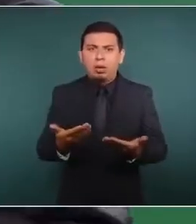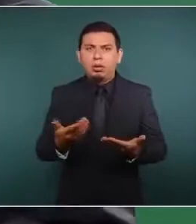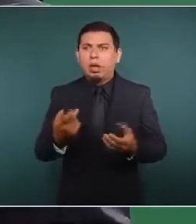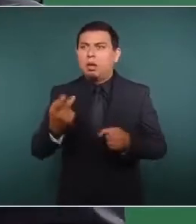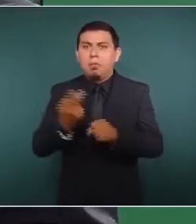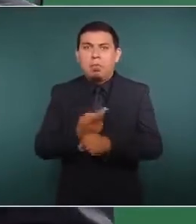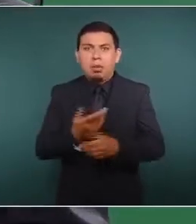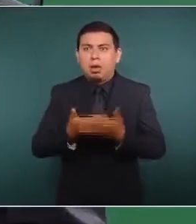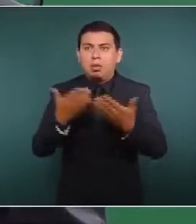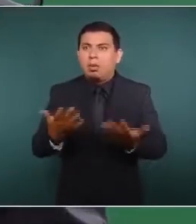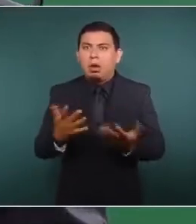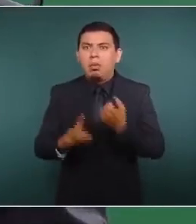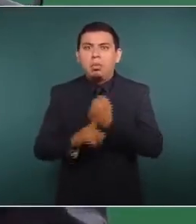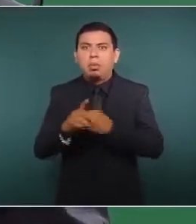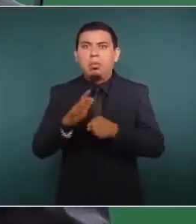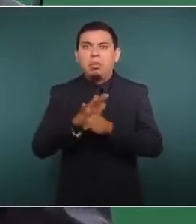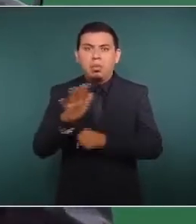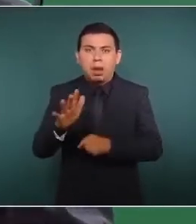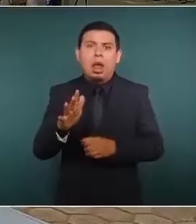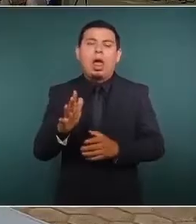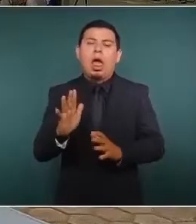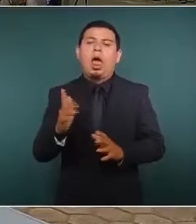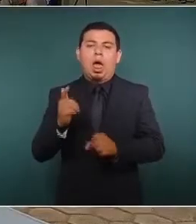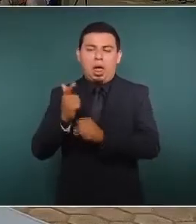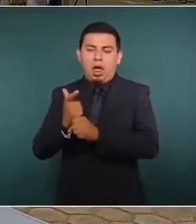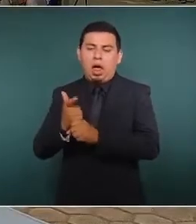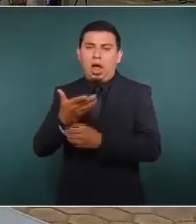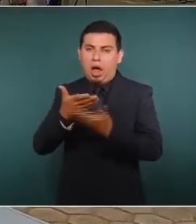ahora el señor